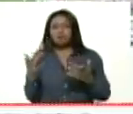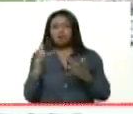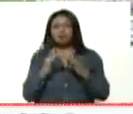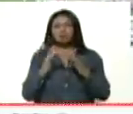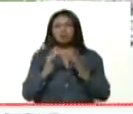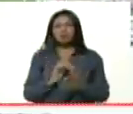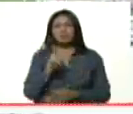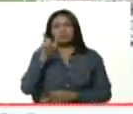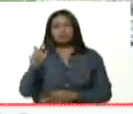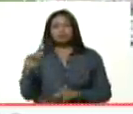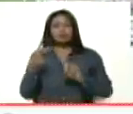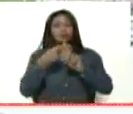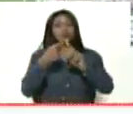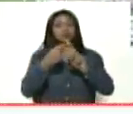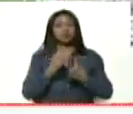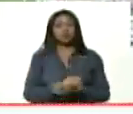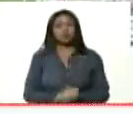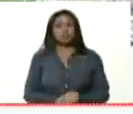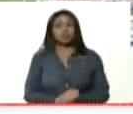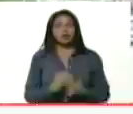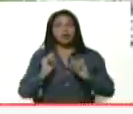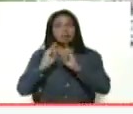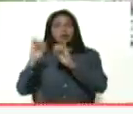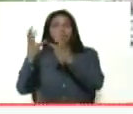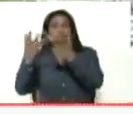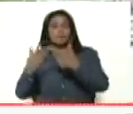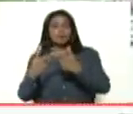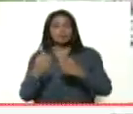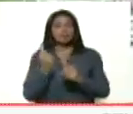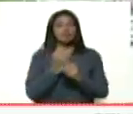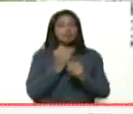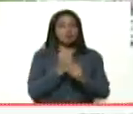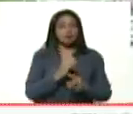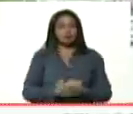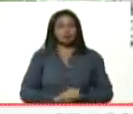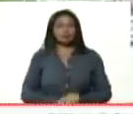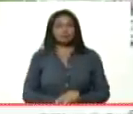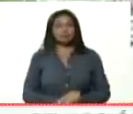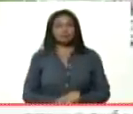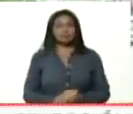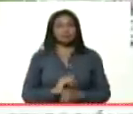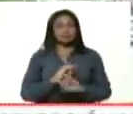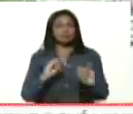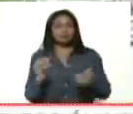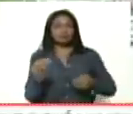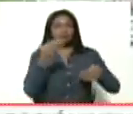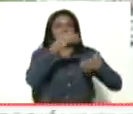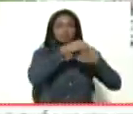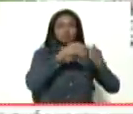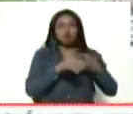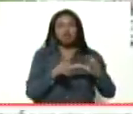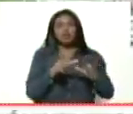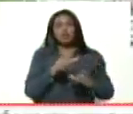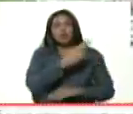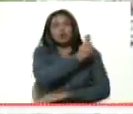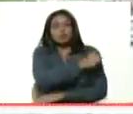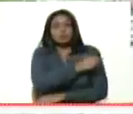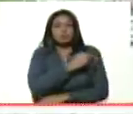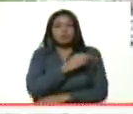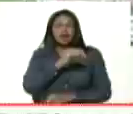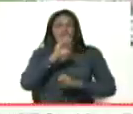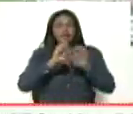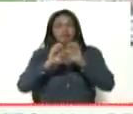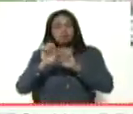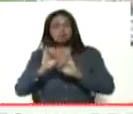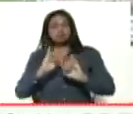Tuvo contacto con paciente positivo en la misma empresa donde labora. Fueron ya aislados en un centro de diagnóstico